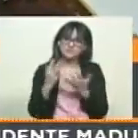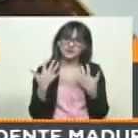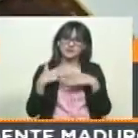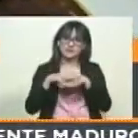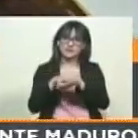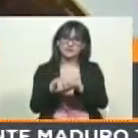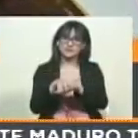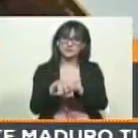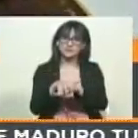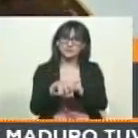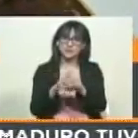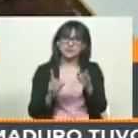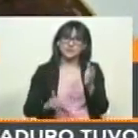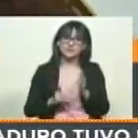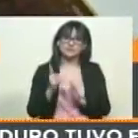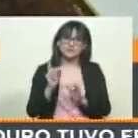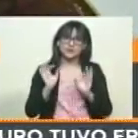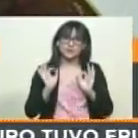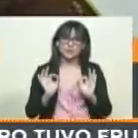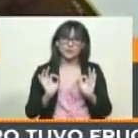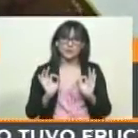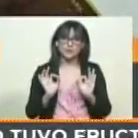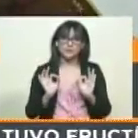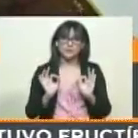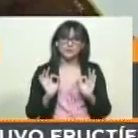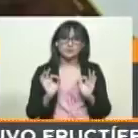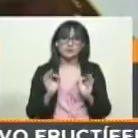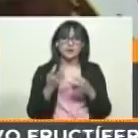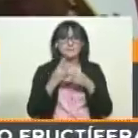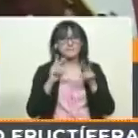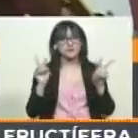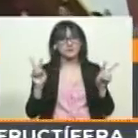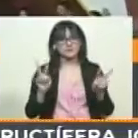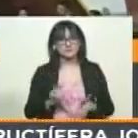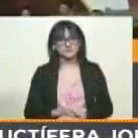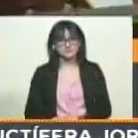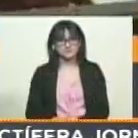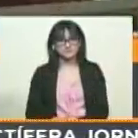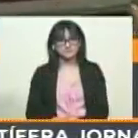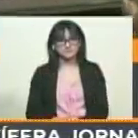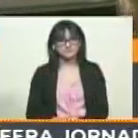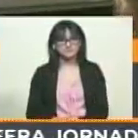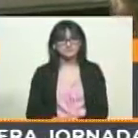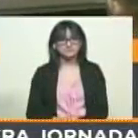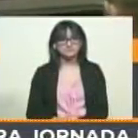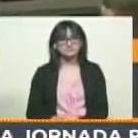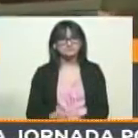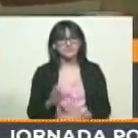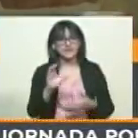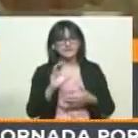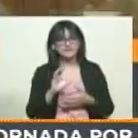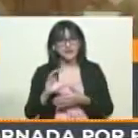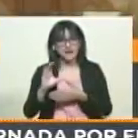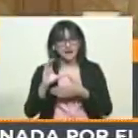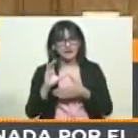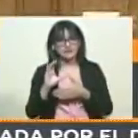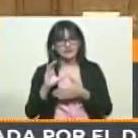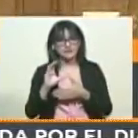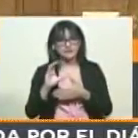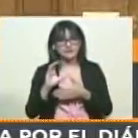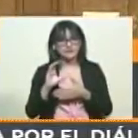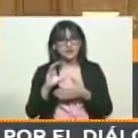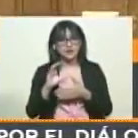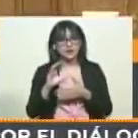integración, en su desarrollo sostenible y en la paz. La CELAC, la UNASUR y el